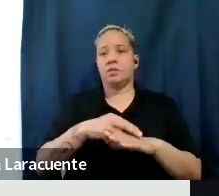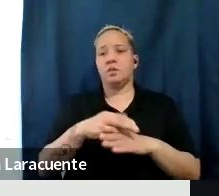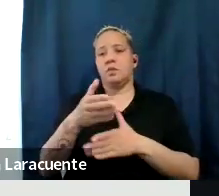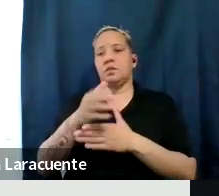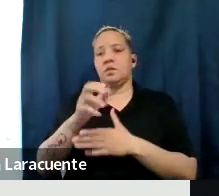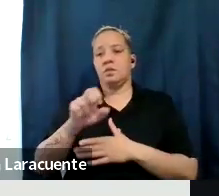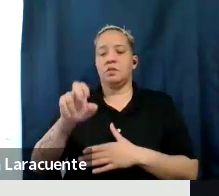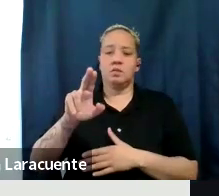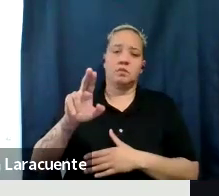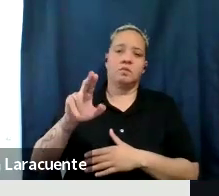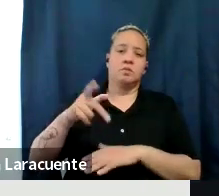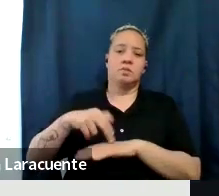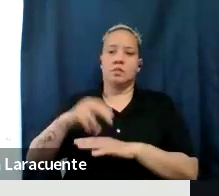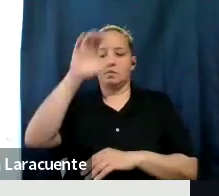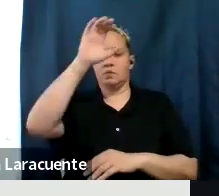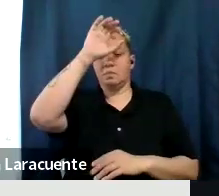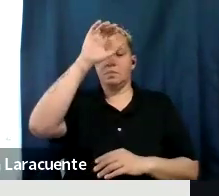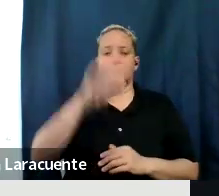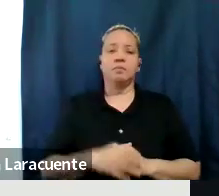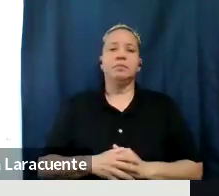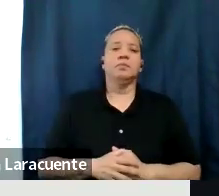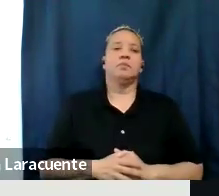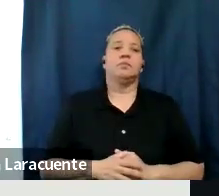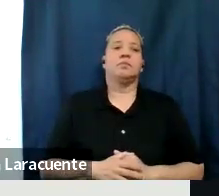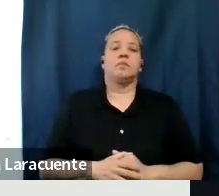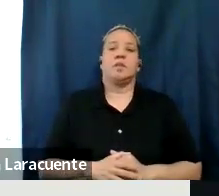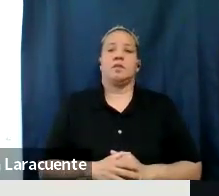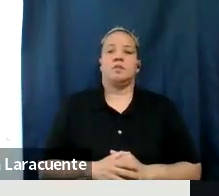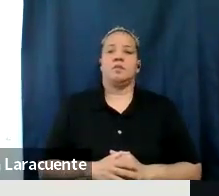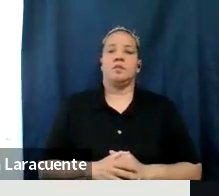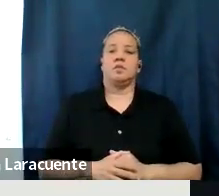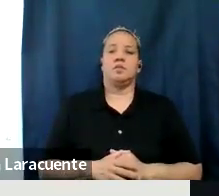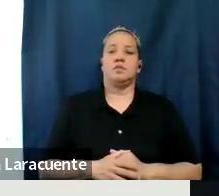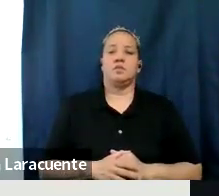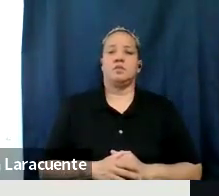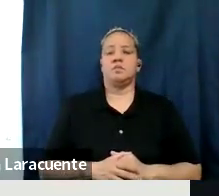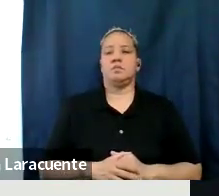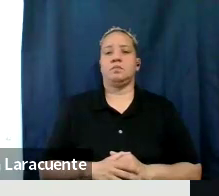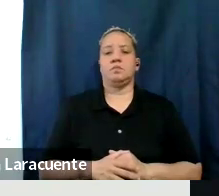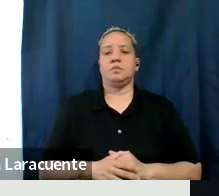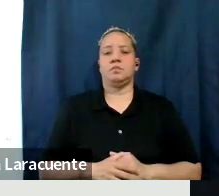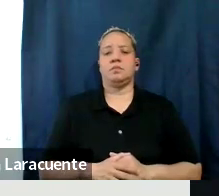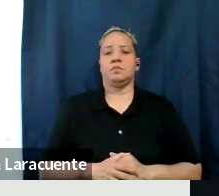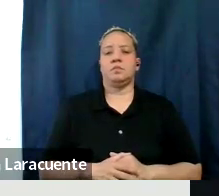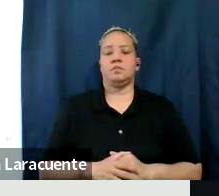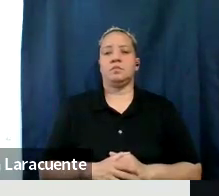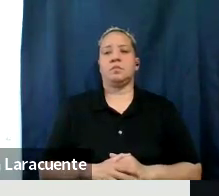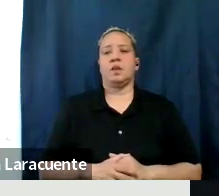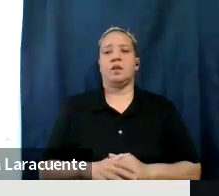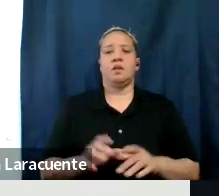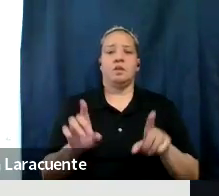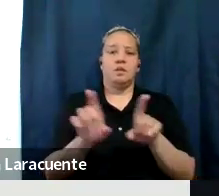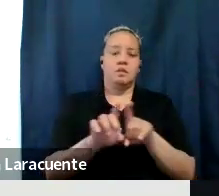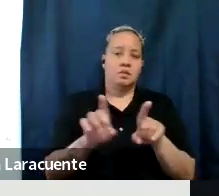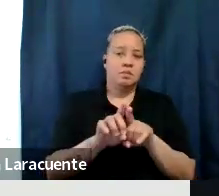Puerto Rico y Cuba. Quiero hablar un poco también de Zenobia, ¿no? Porque nos concentramos mucho en Juan